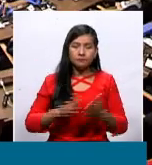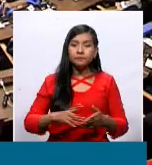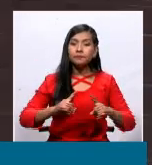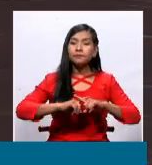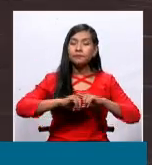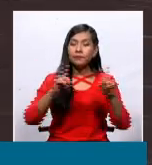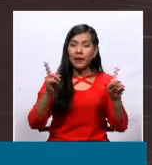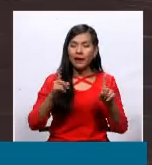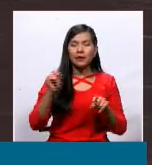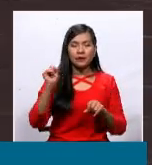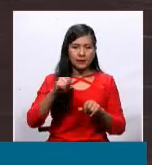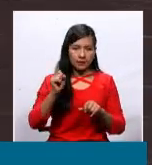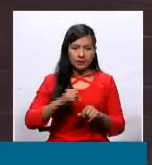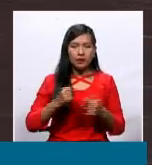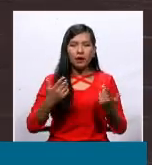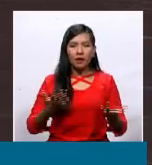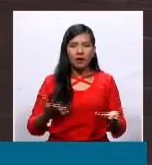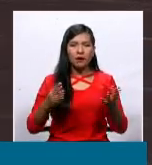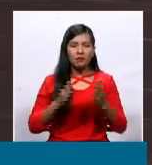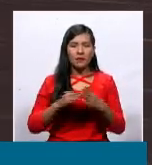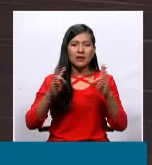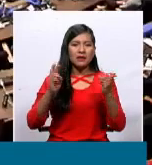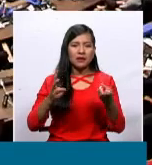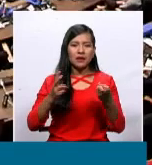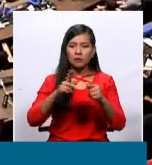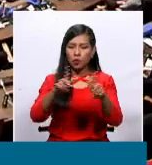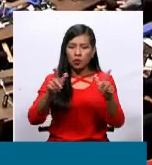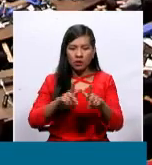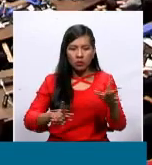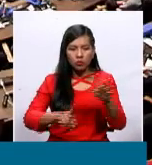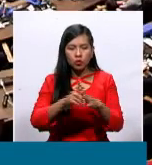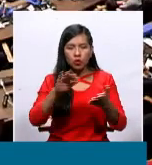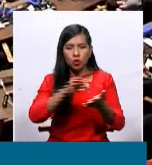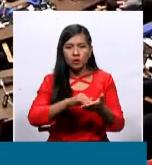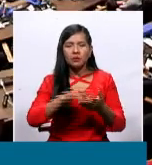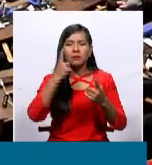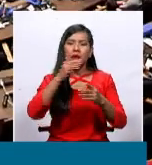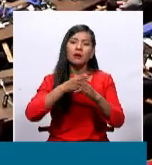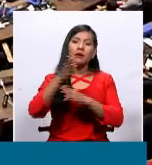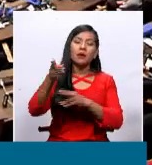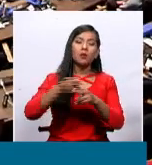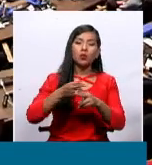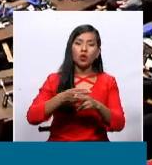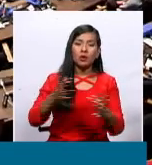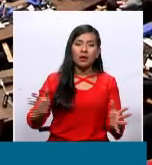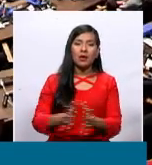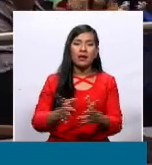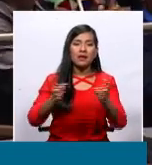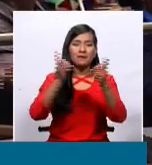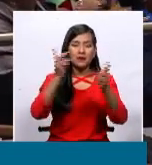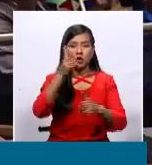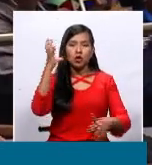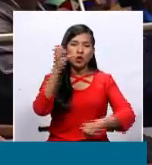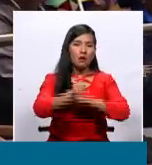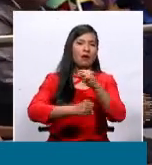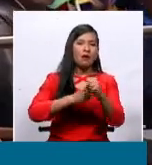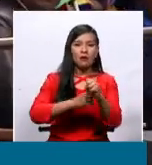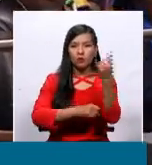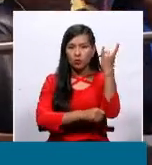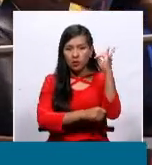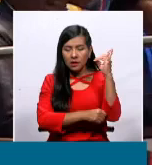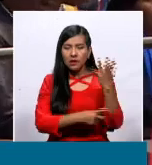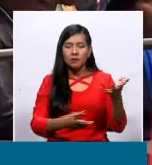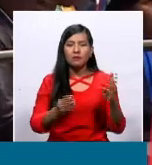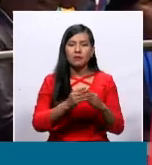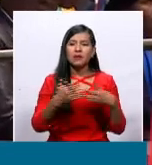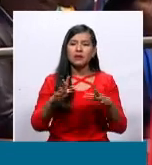posible generar un escenario con proyección hacia el bicentenario, y hacia una posible elección general el